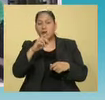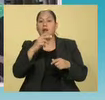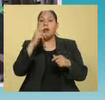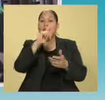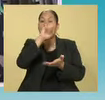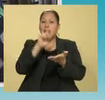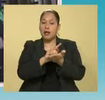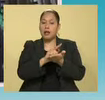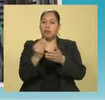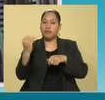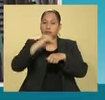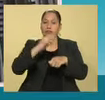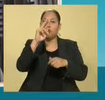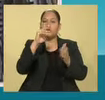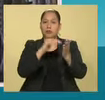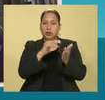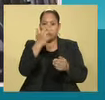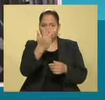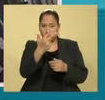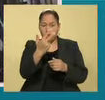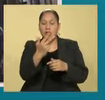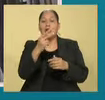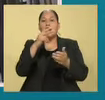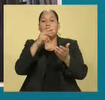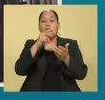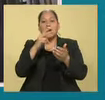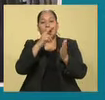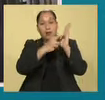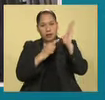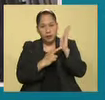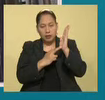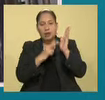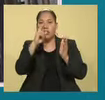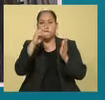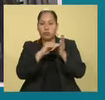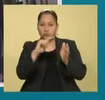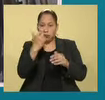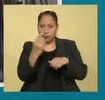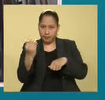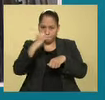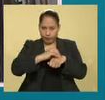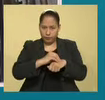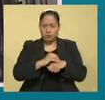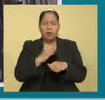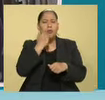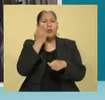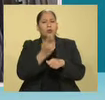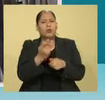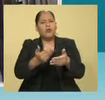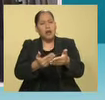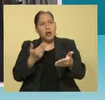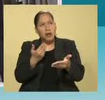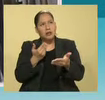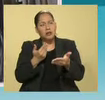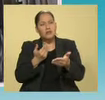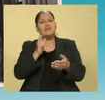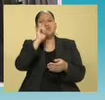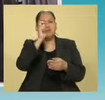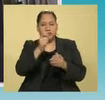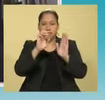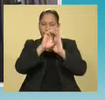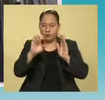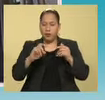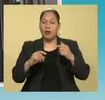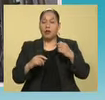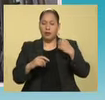y tiene una reforma ya en el 2012. Y la voluntad anticipada simplemente es pensar